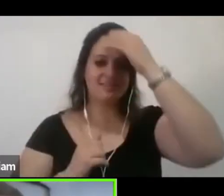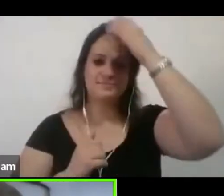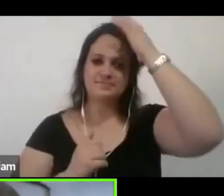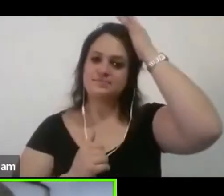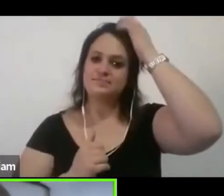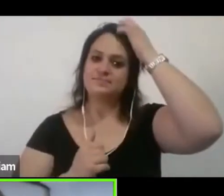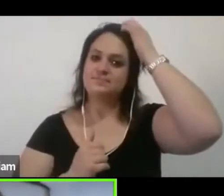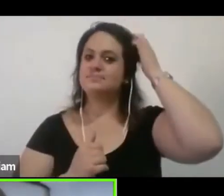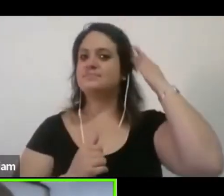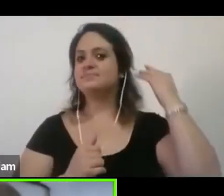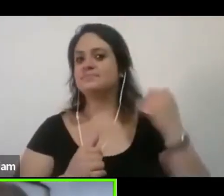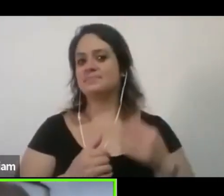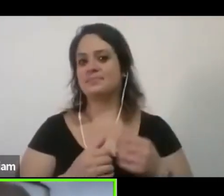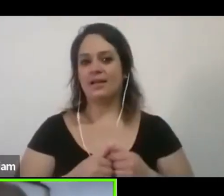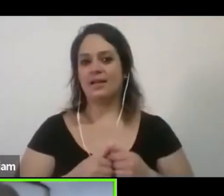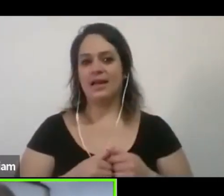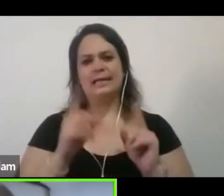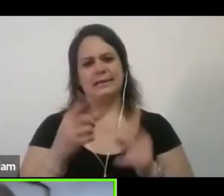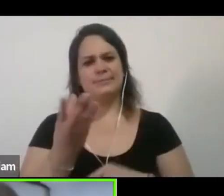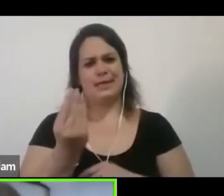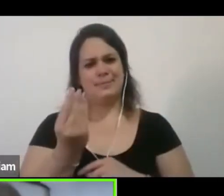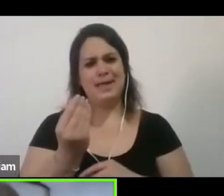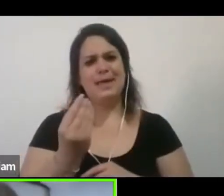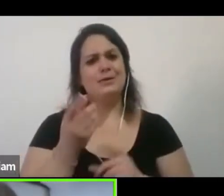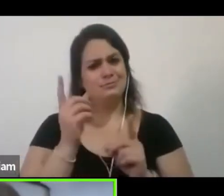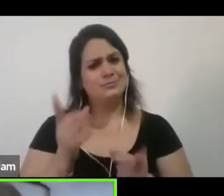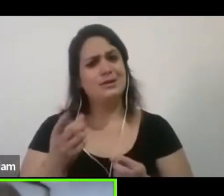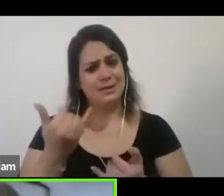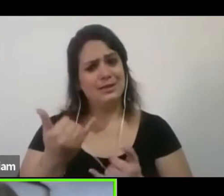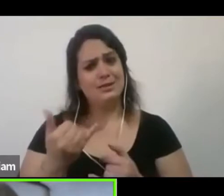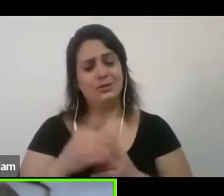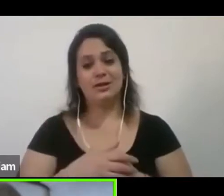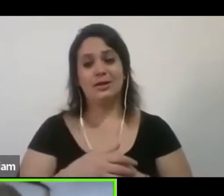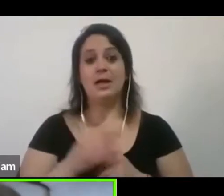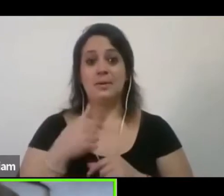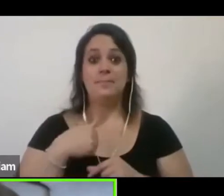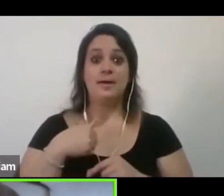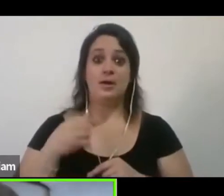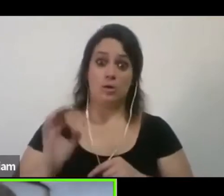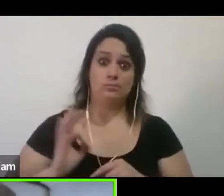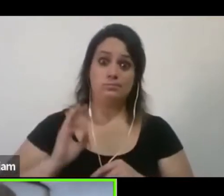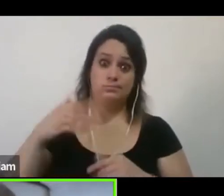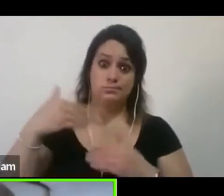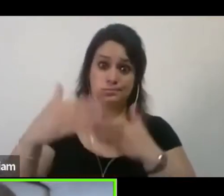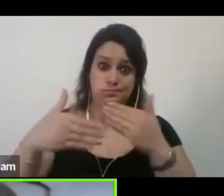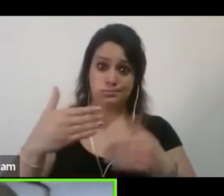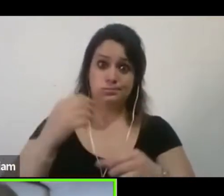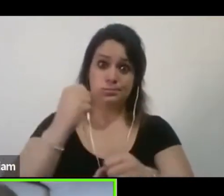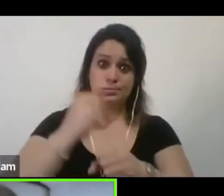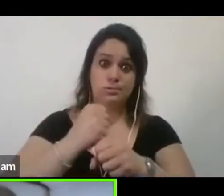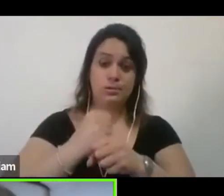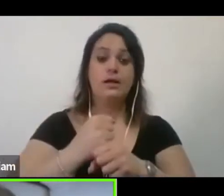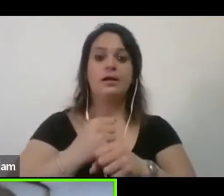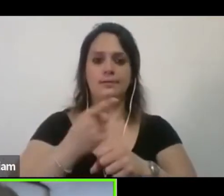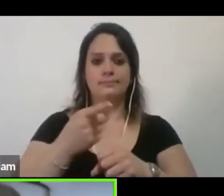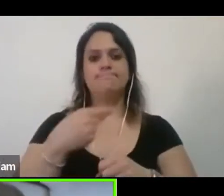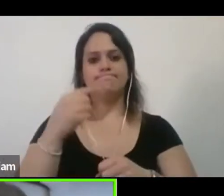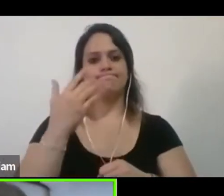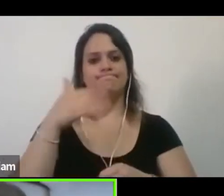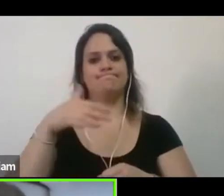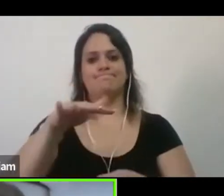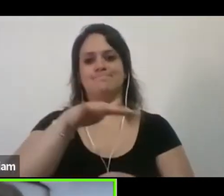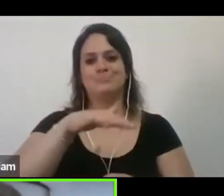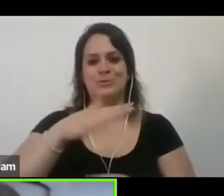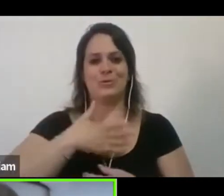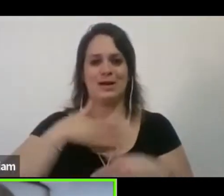Tuve esos mismos temores, pero bueno, uno en el andar va encontrando su lugar. Por ahí